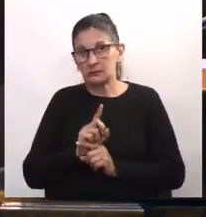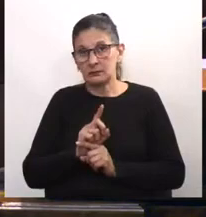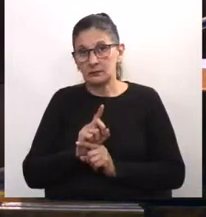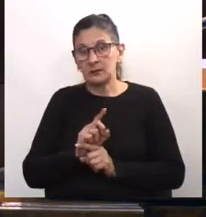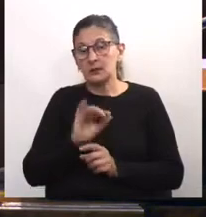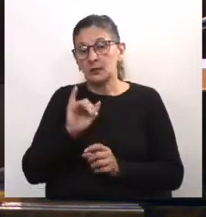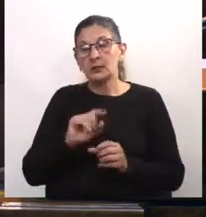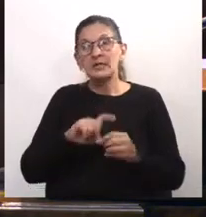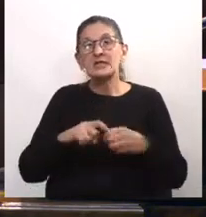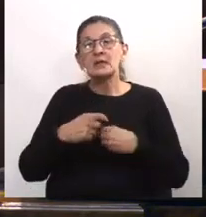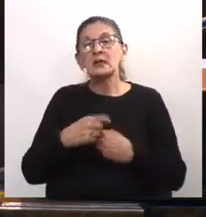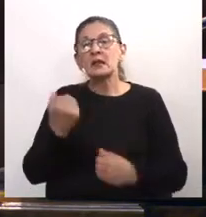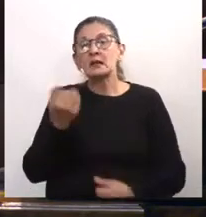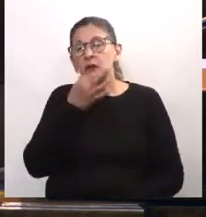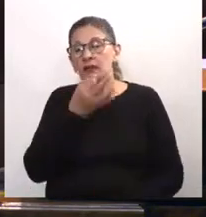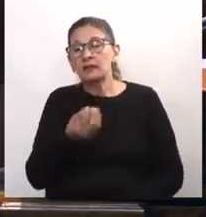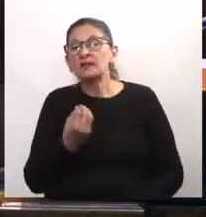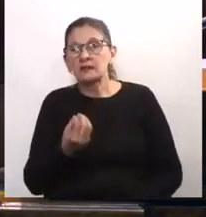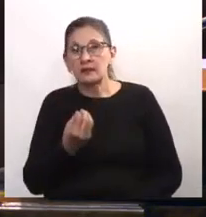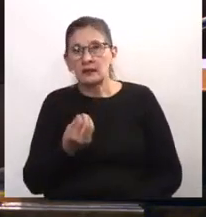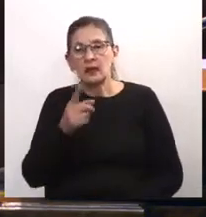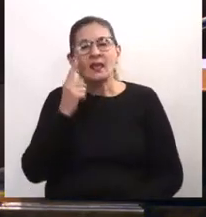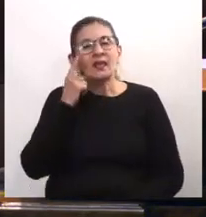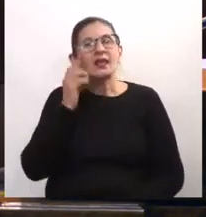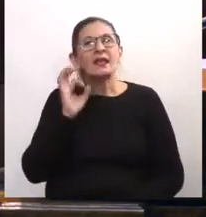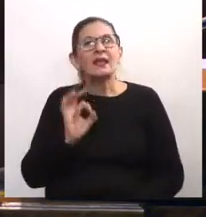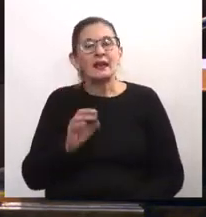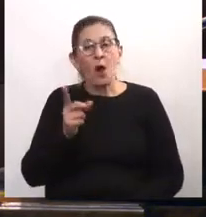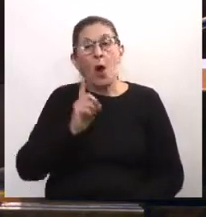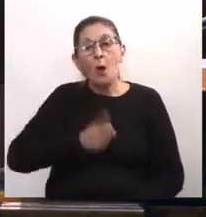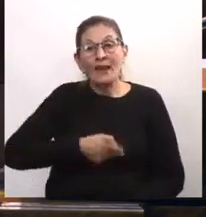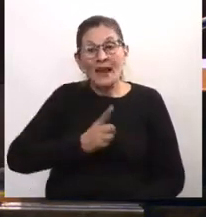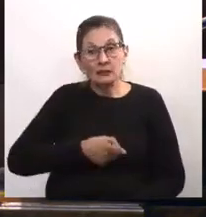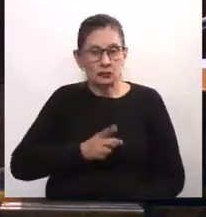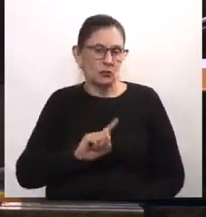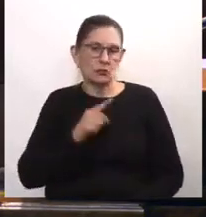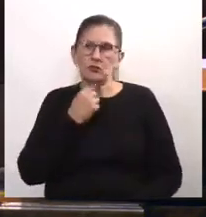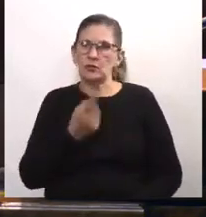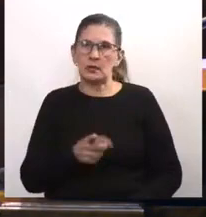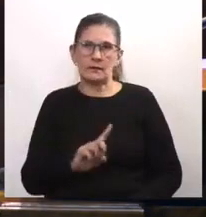Y el sindicato, ¿qué es lo que dice? Creen que obligar no sirve.